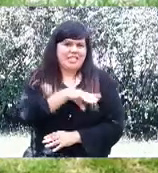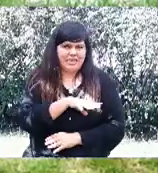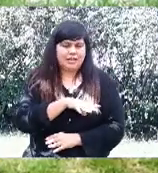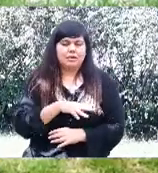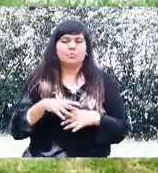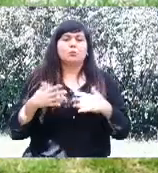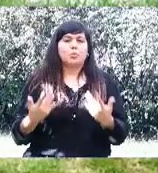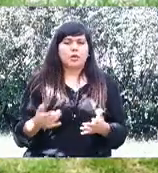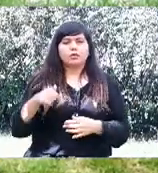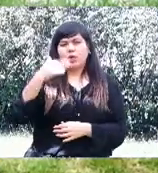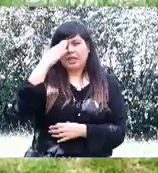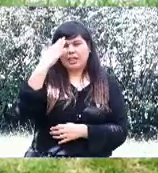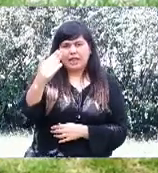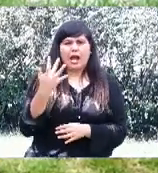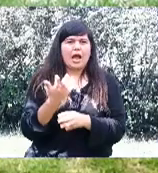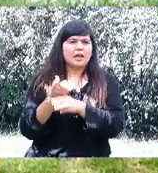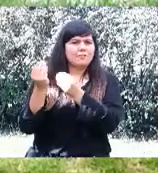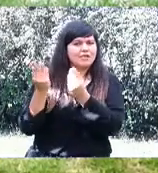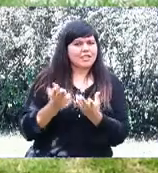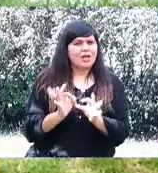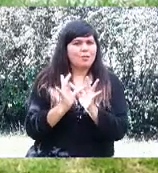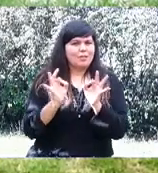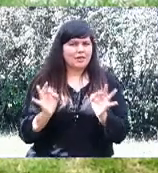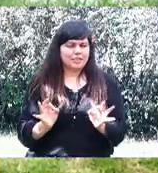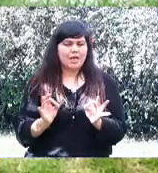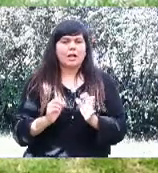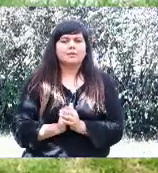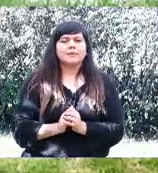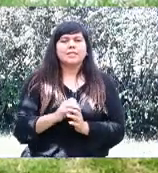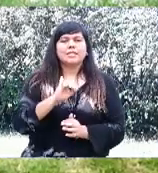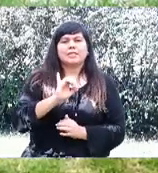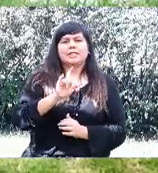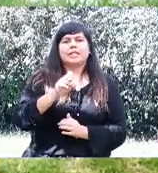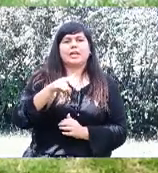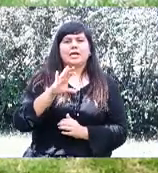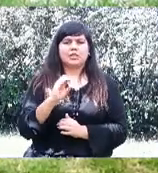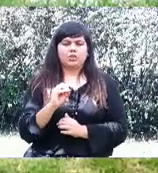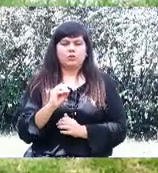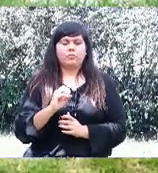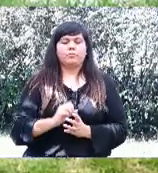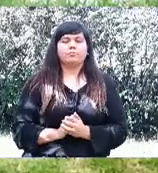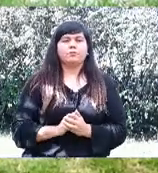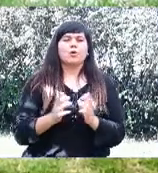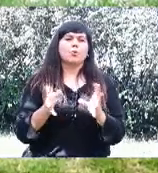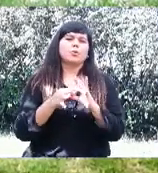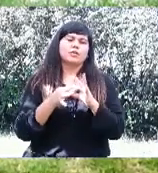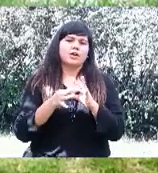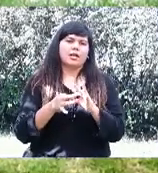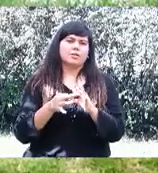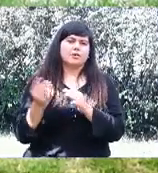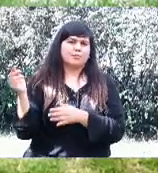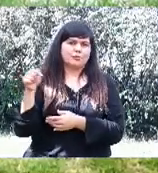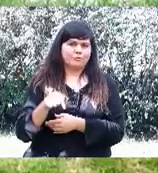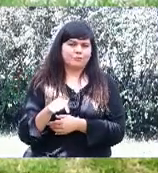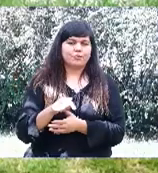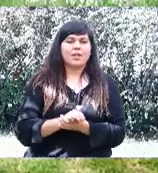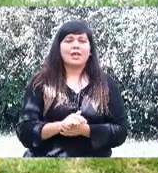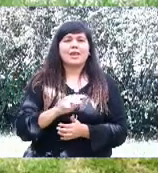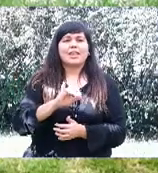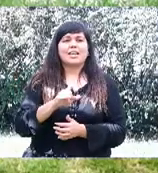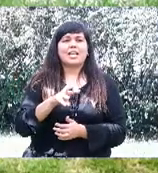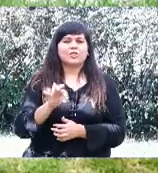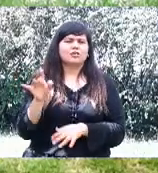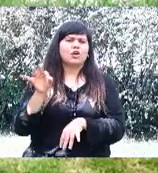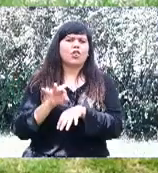ello que también el día de hoy Tengo a un invitado especial junto a mí eh Ignacio Fernández Muchas gracias Ignacio por estar aquí Ignacio Es